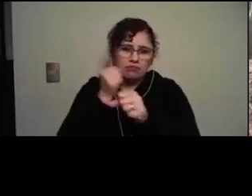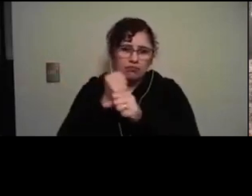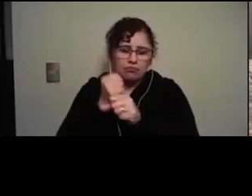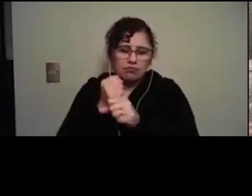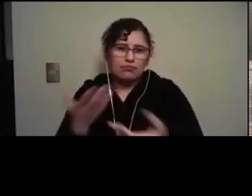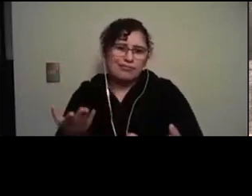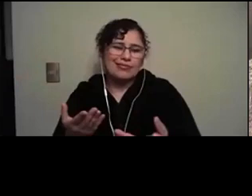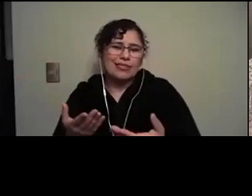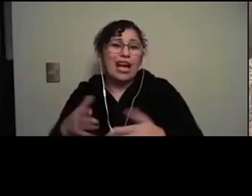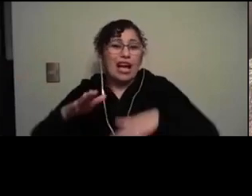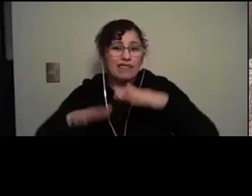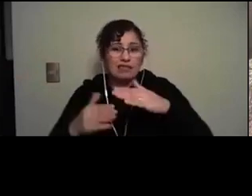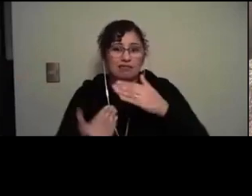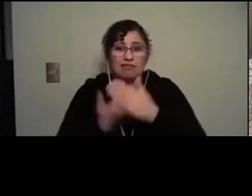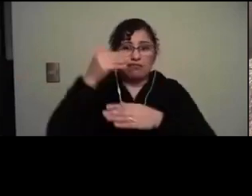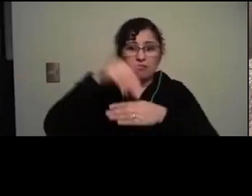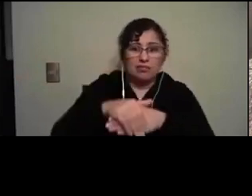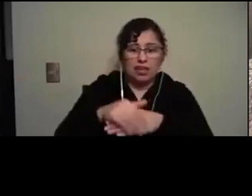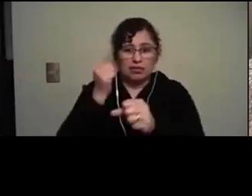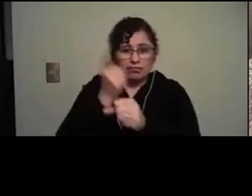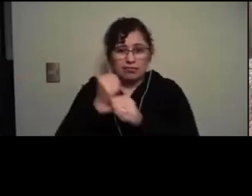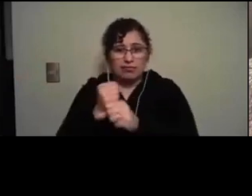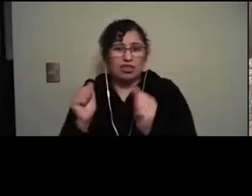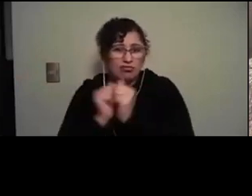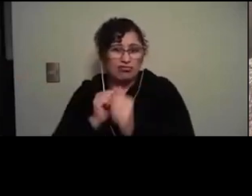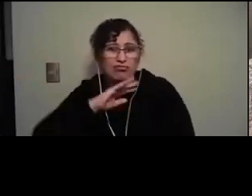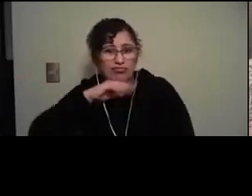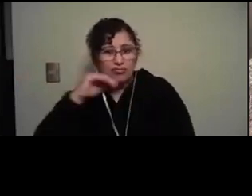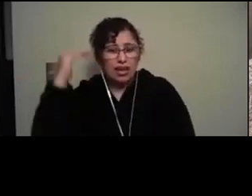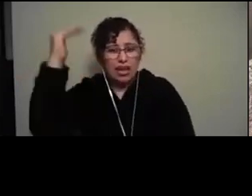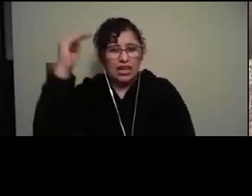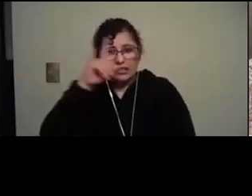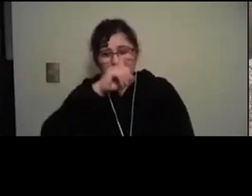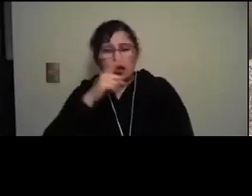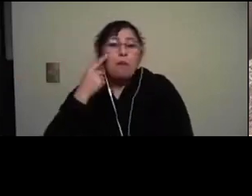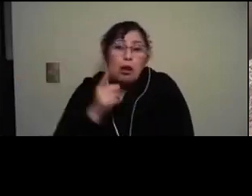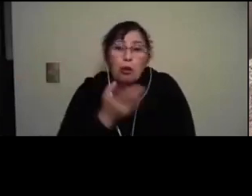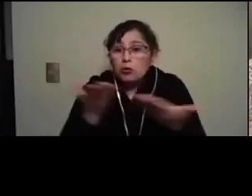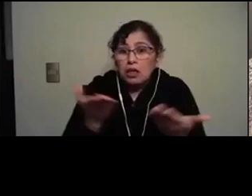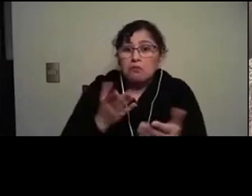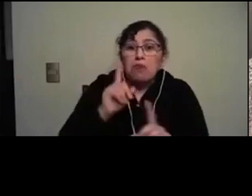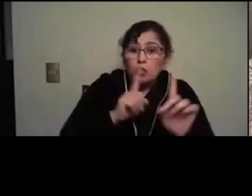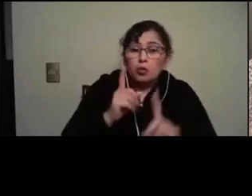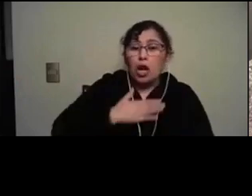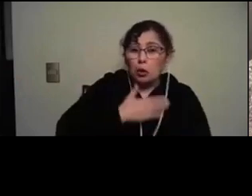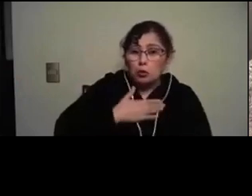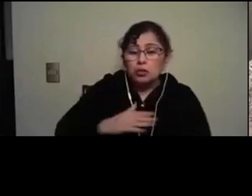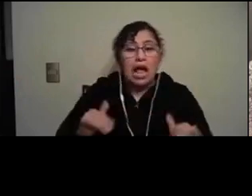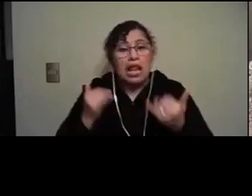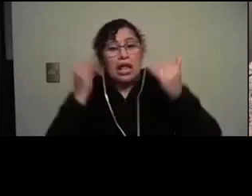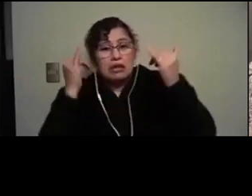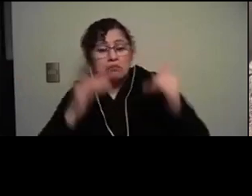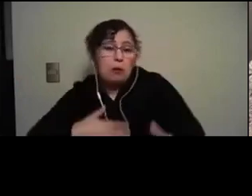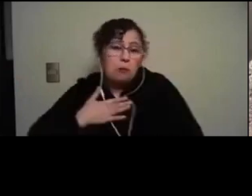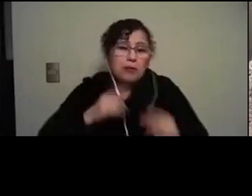completa también es agotador, ¿ya? Pero si a usted le gusta y le motiva y lo hace con alegría y llega todos los días al trabajo